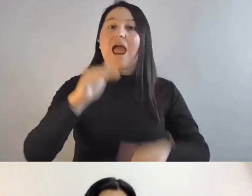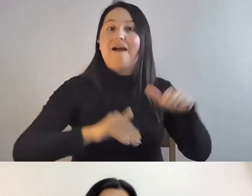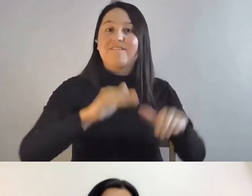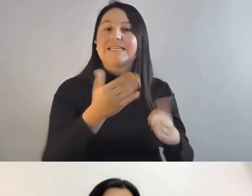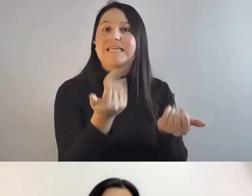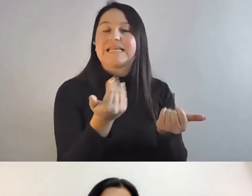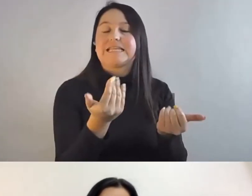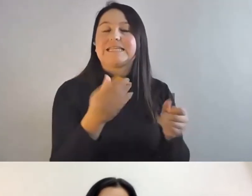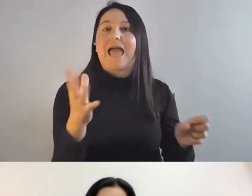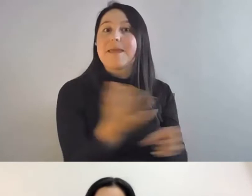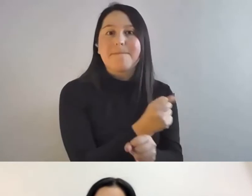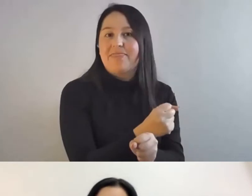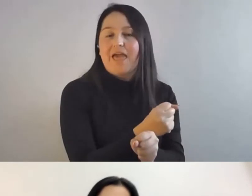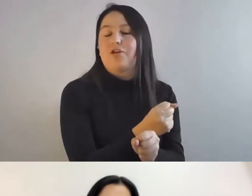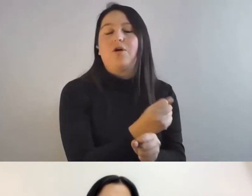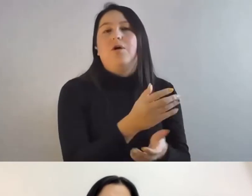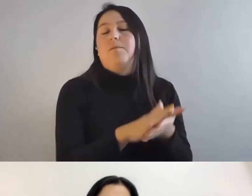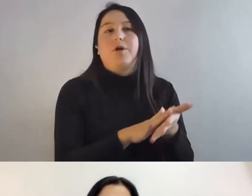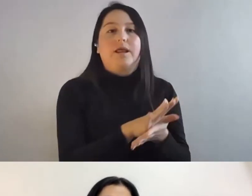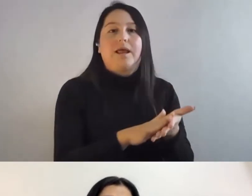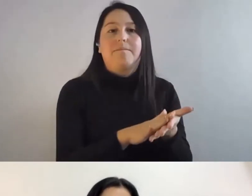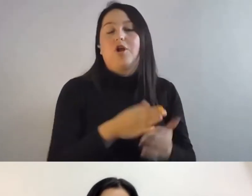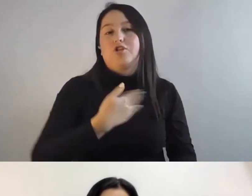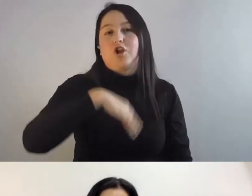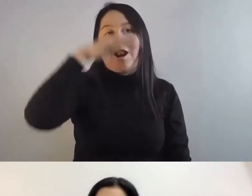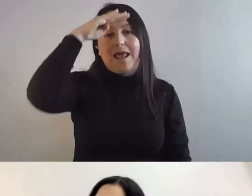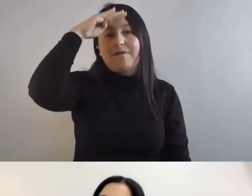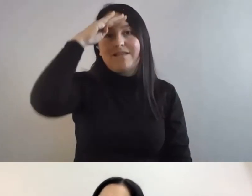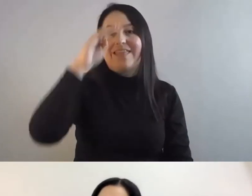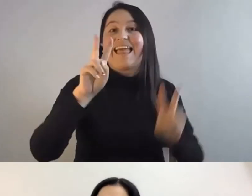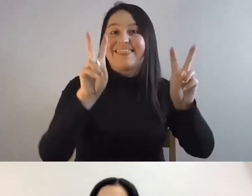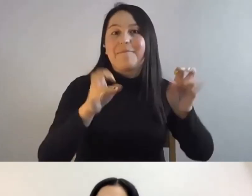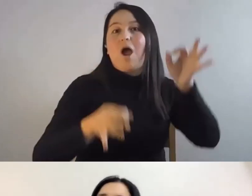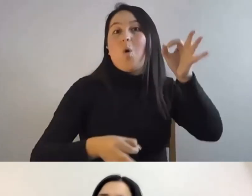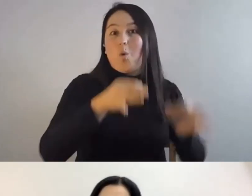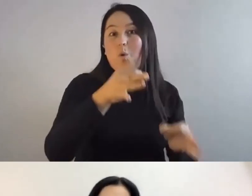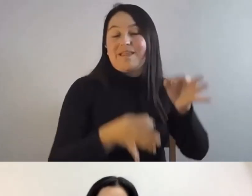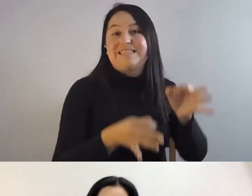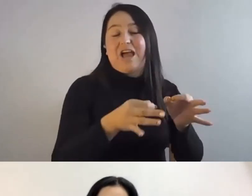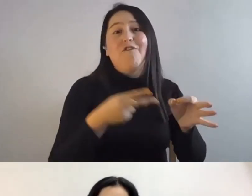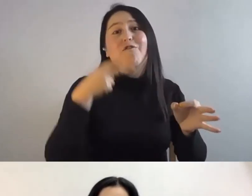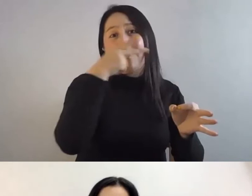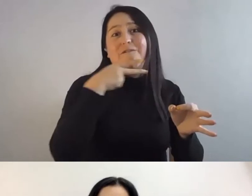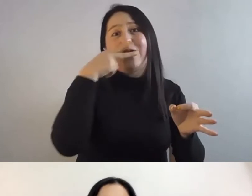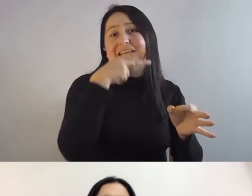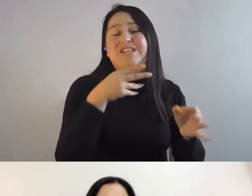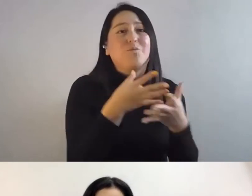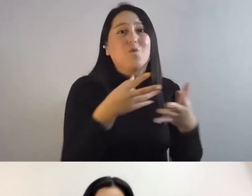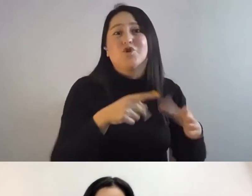Por ejemplo, lo vimos mucho nosotros la experiencia en el ámbito judicial, que además un vocabulario además bastante técnico. O